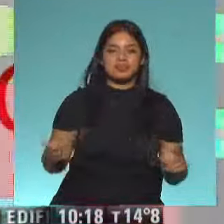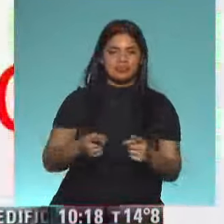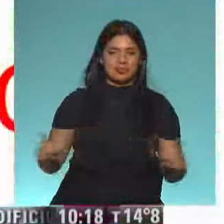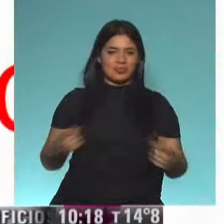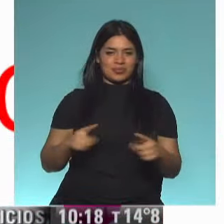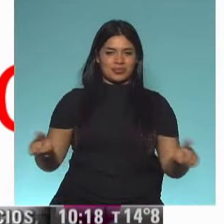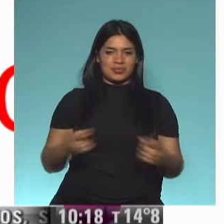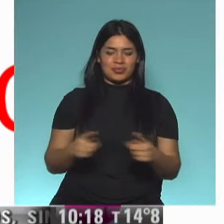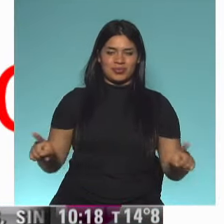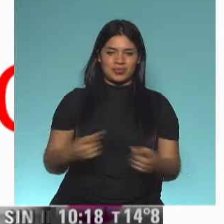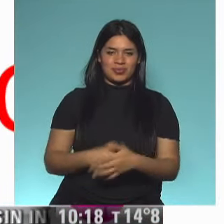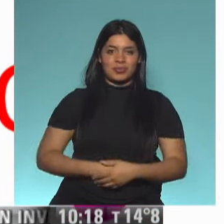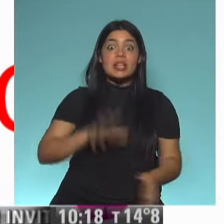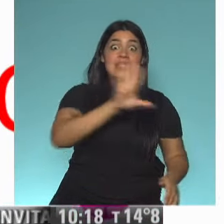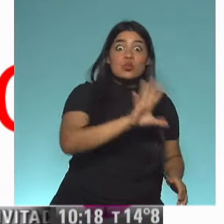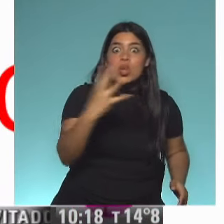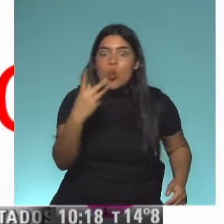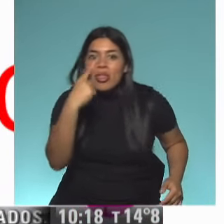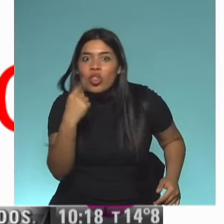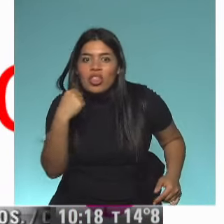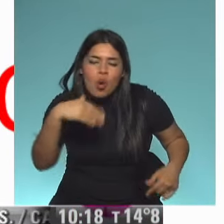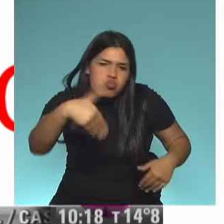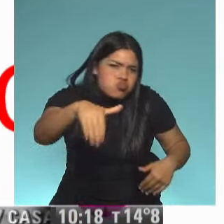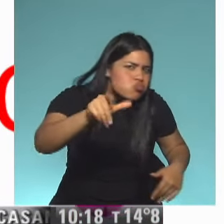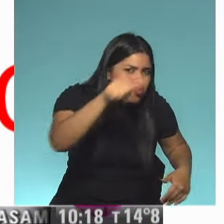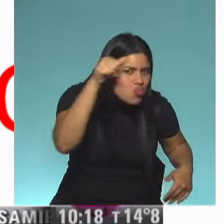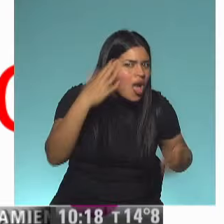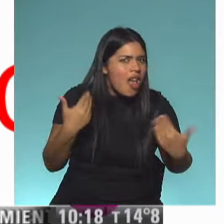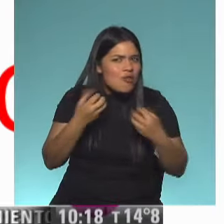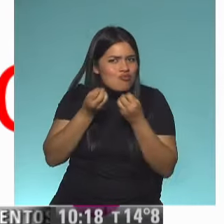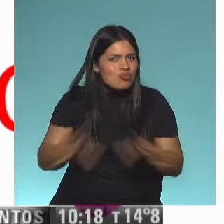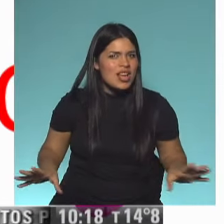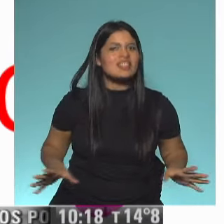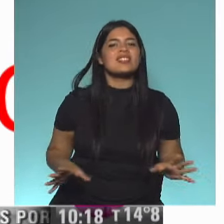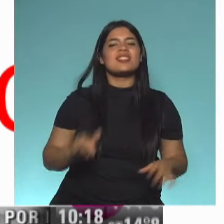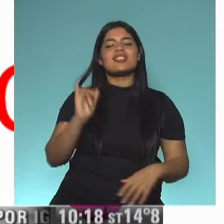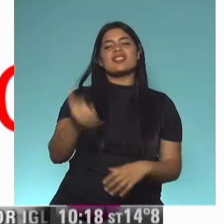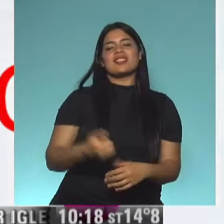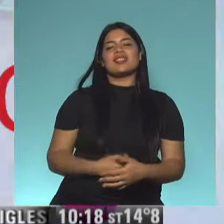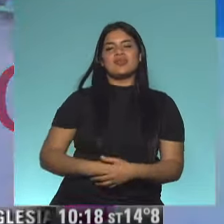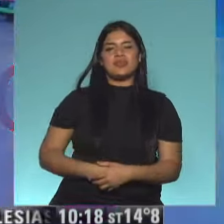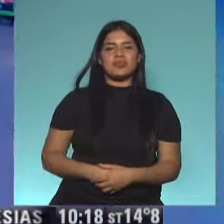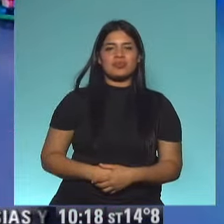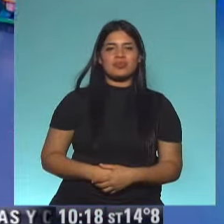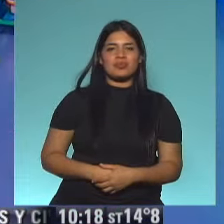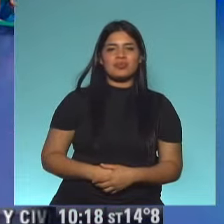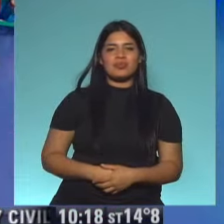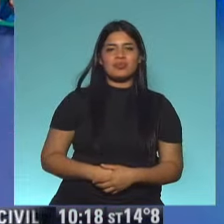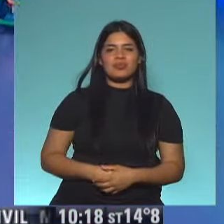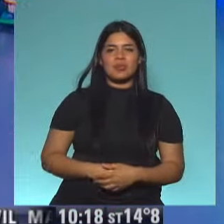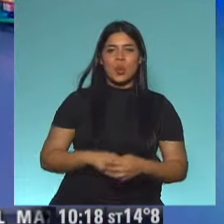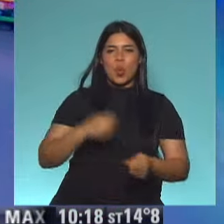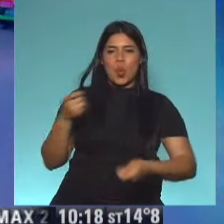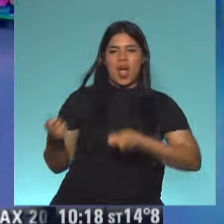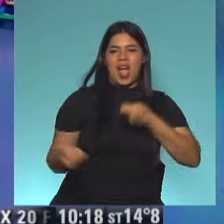el sol, 54 días. Todos los movimientos son más grandes.